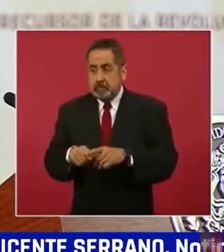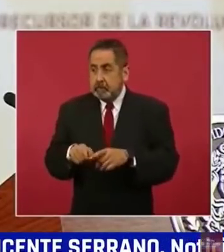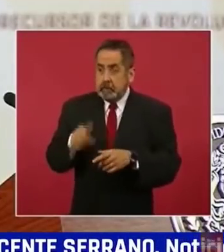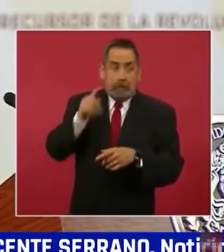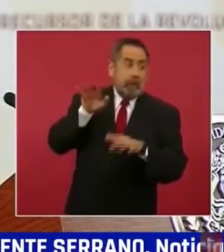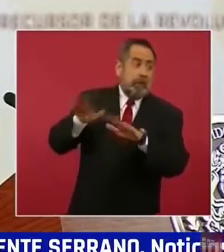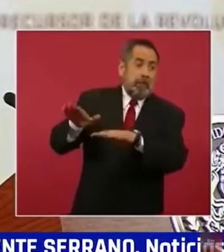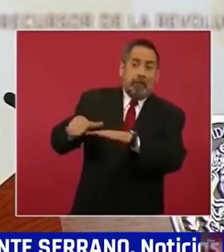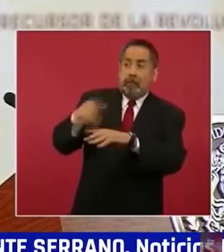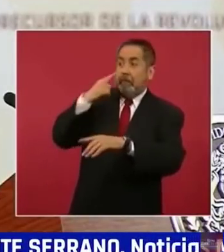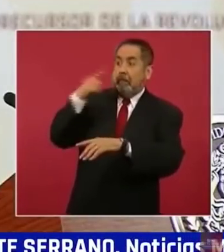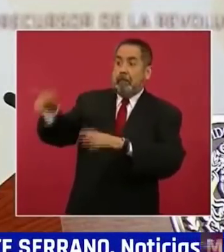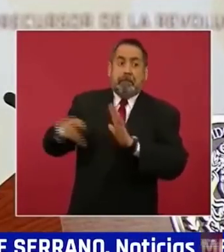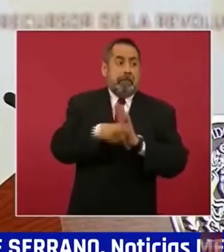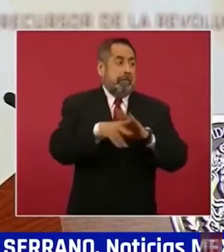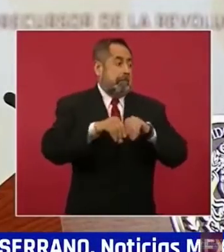Reforma,